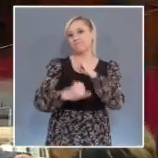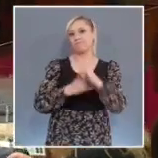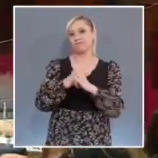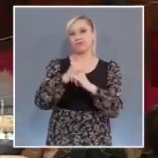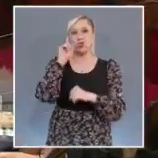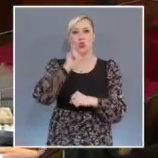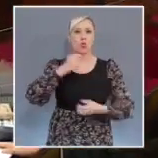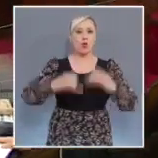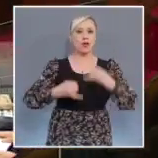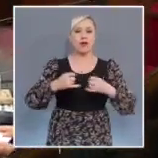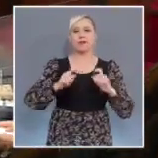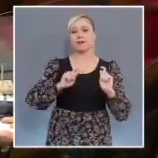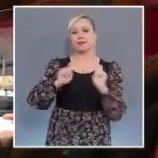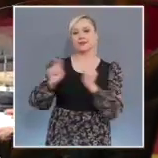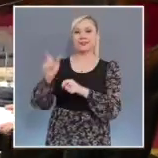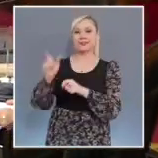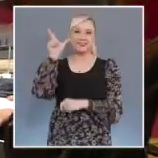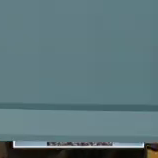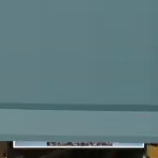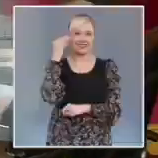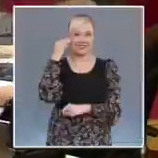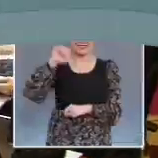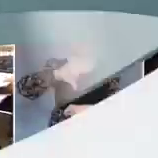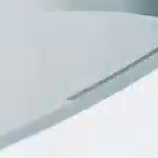Federación, Mario López Peña.